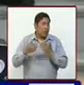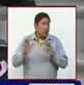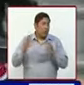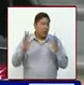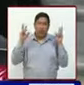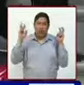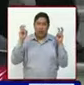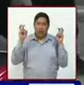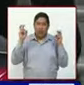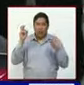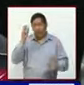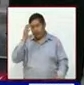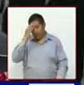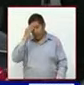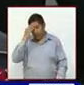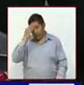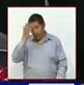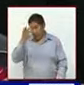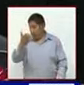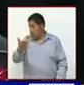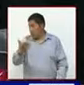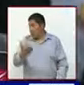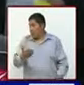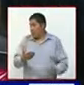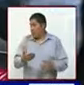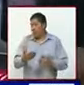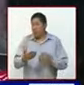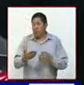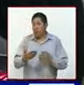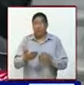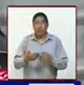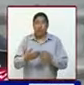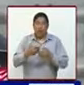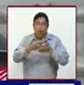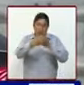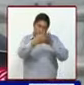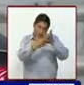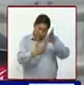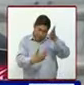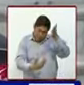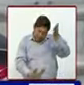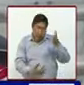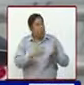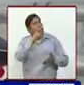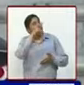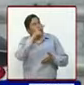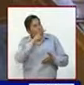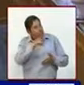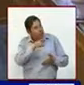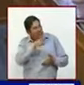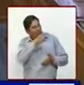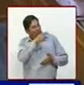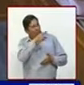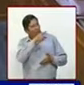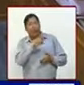pues el tema de presentación de impugnaciones, que también va a ser 5 días.